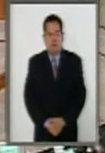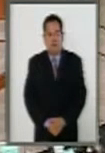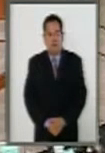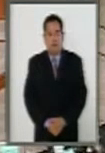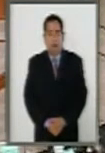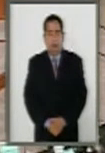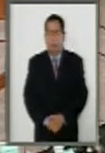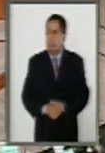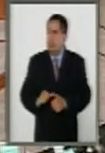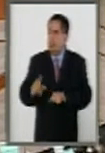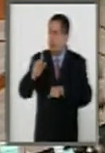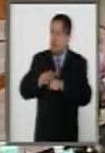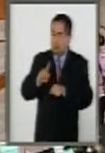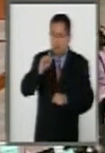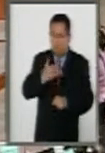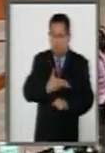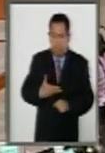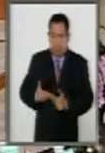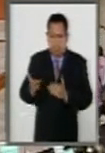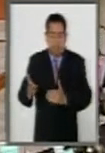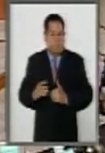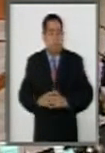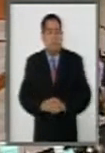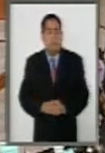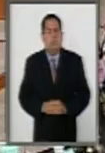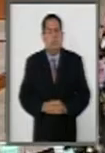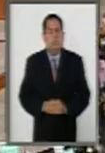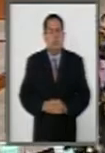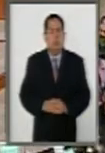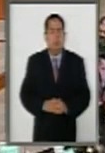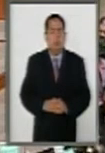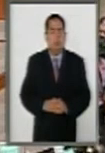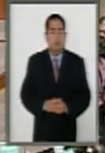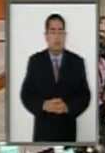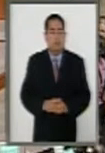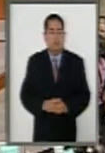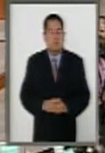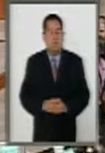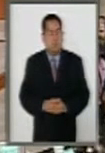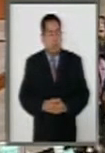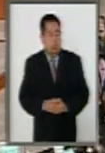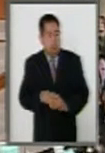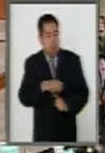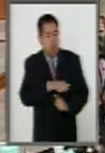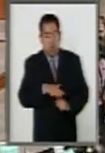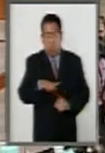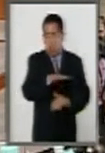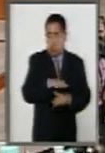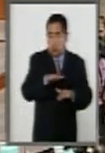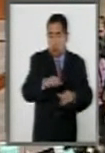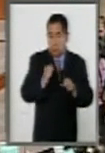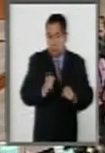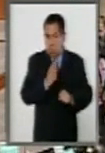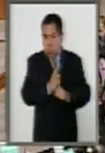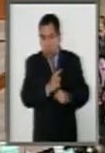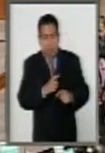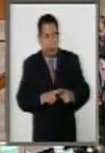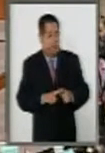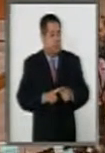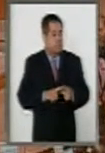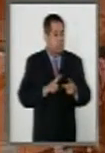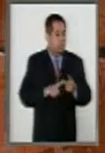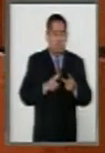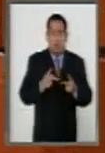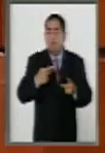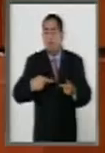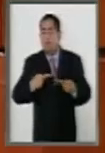Con el permiso de la presidencia, velar por las condiciones de seguridad pública, los intereses de la nación y de la